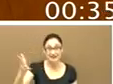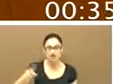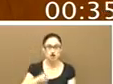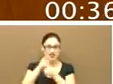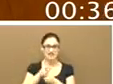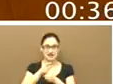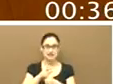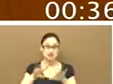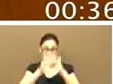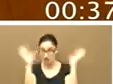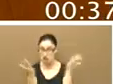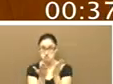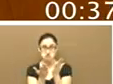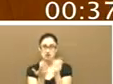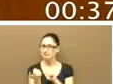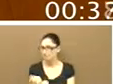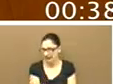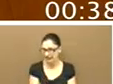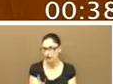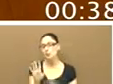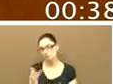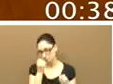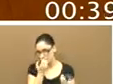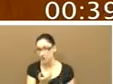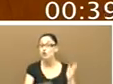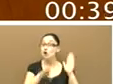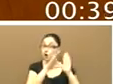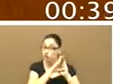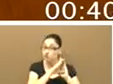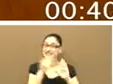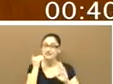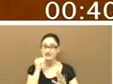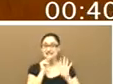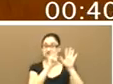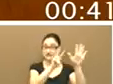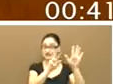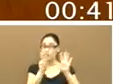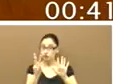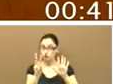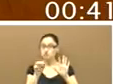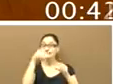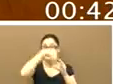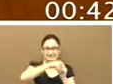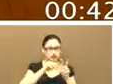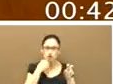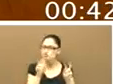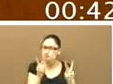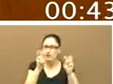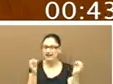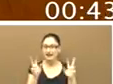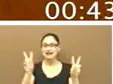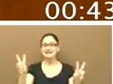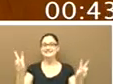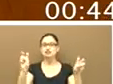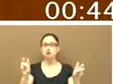mundo es bastante común. Desde luego, la novedad que aporta la Constitución del 78 es el título octavo, el Estado autonómico,